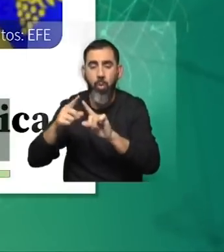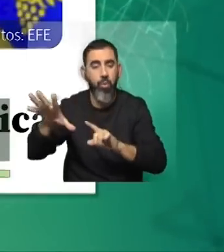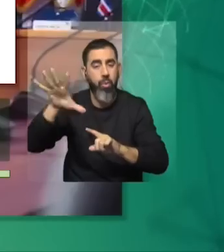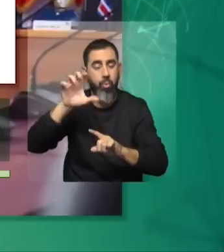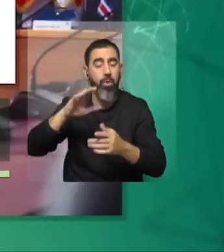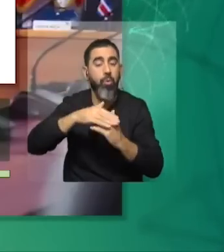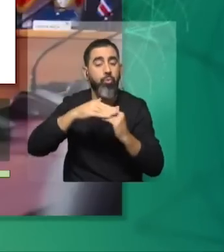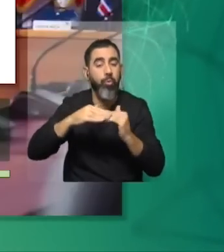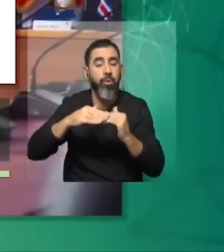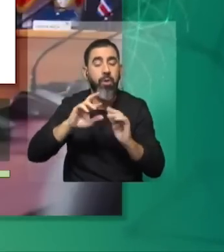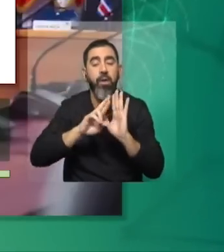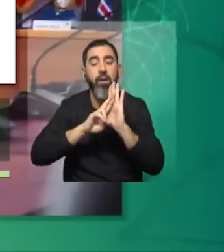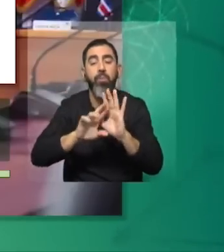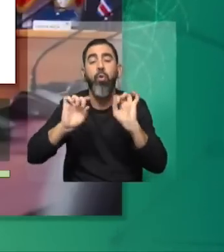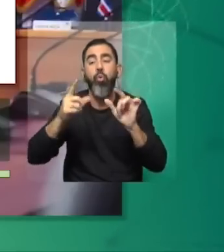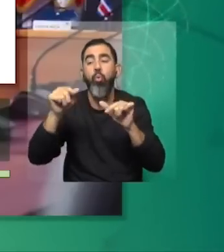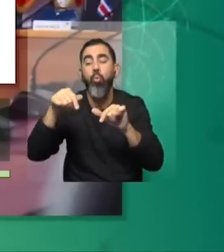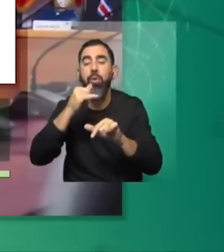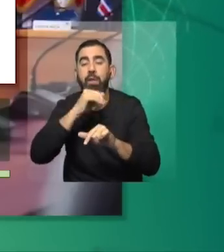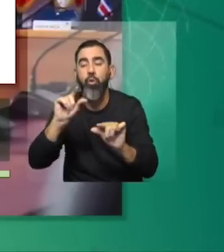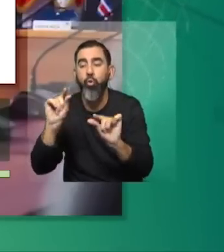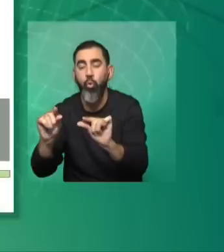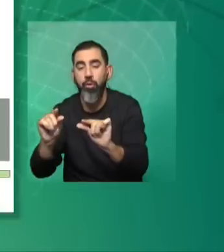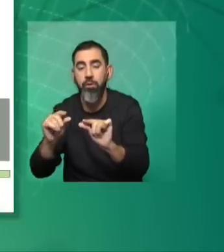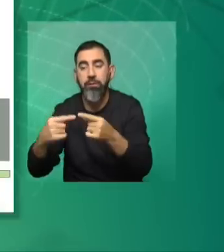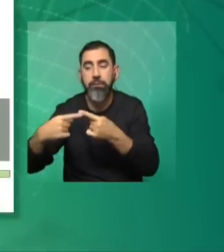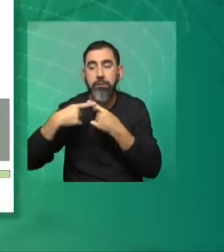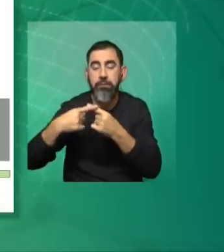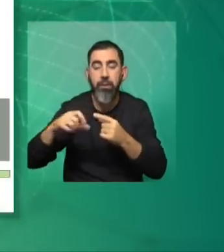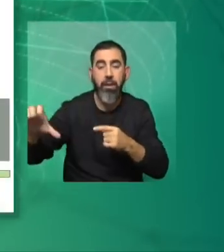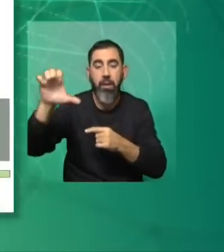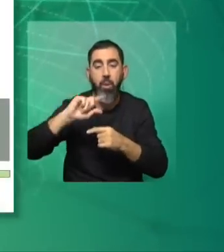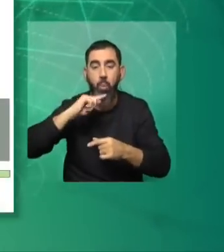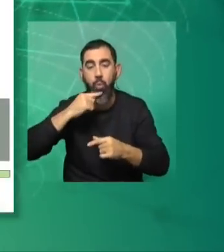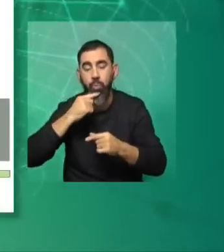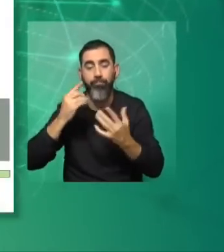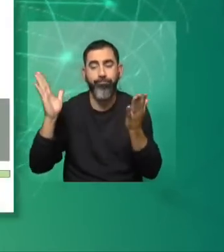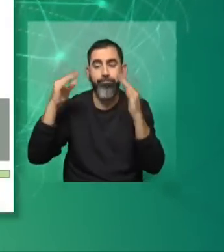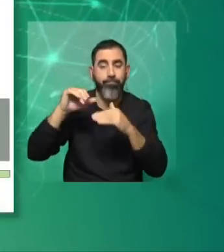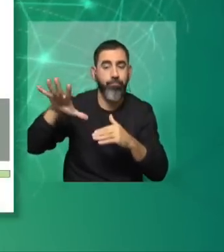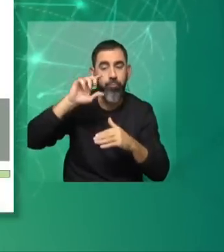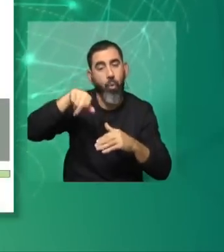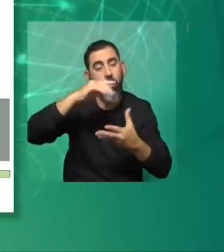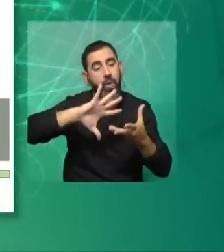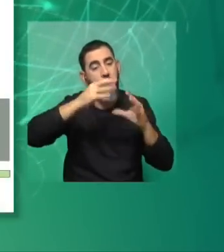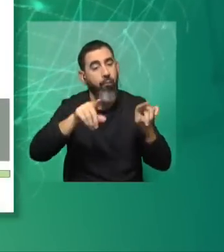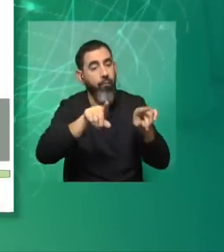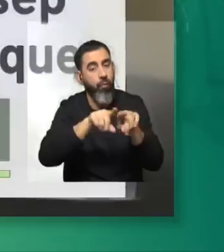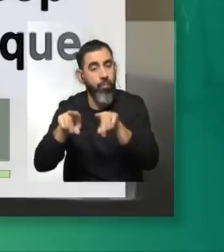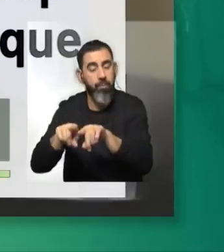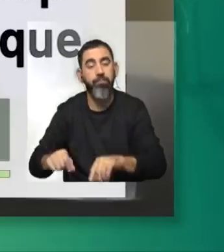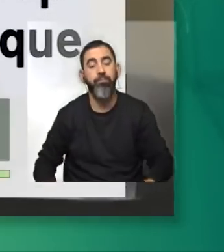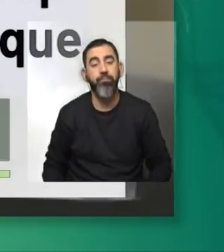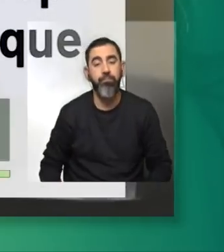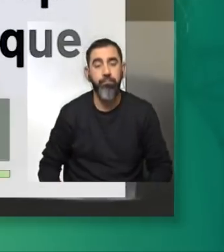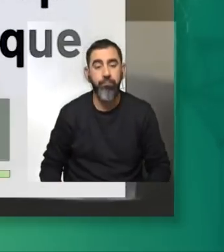sobre la base de que representa solo una parte de la historia y las tensiones de Europa con Rusia impiden oír la otra en el mismo plano. Bajo